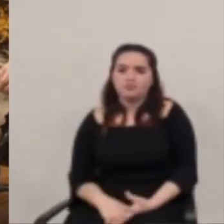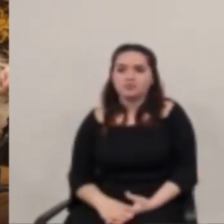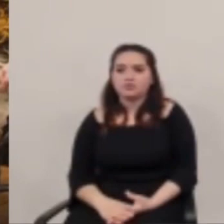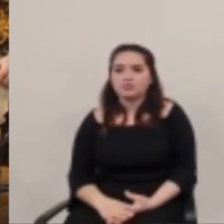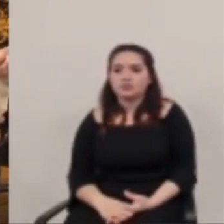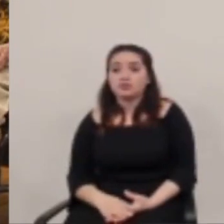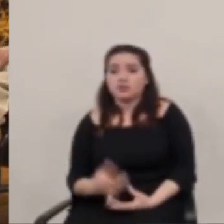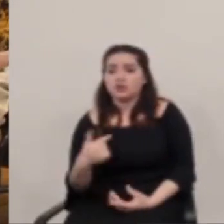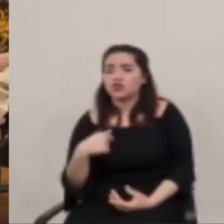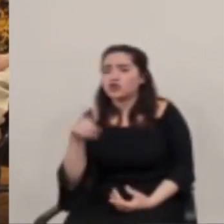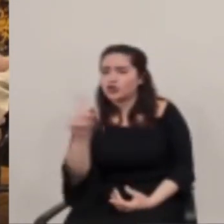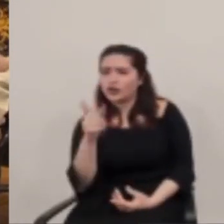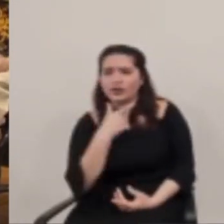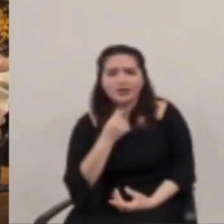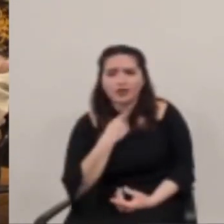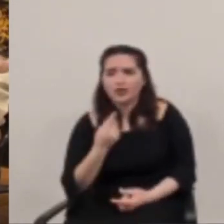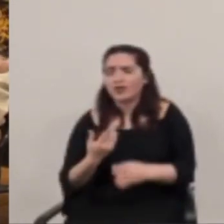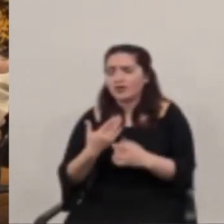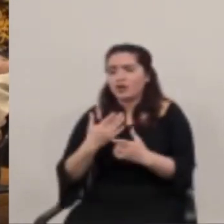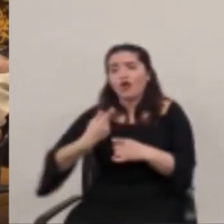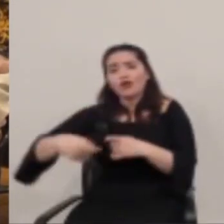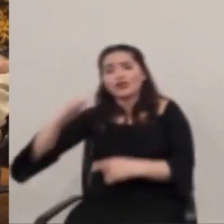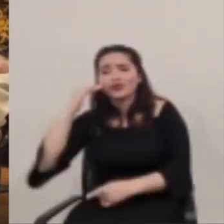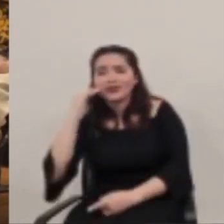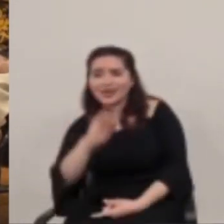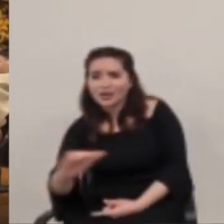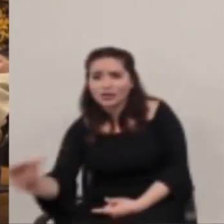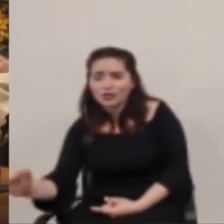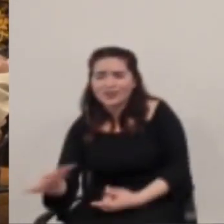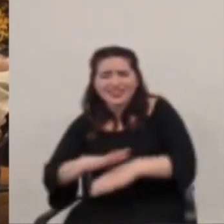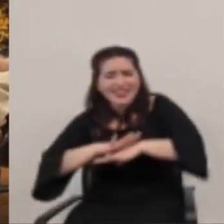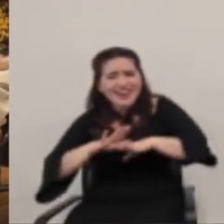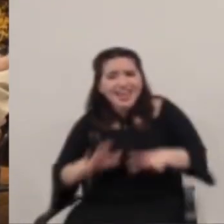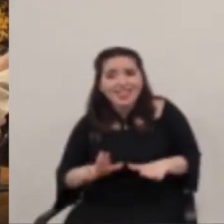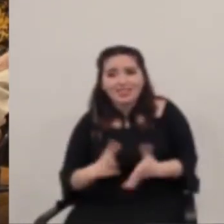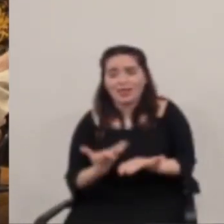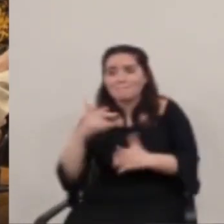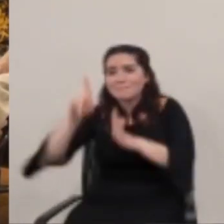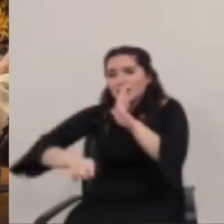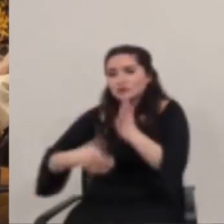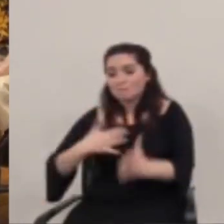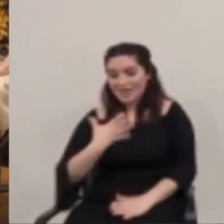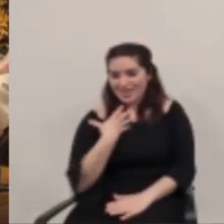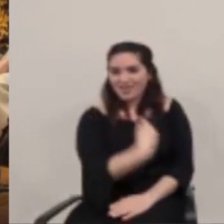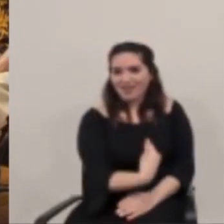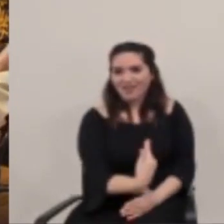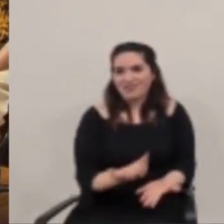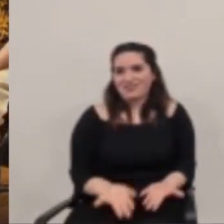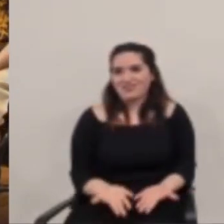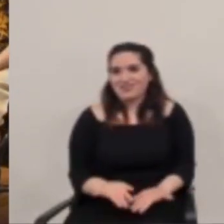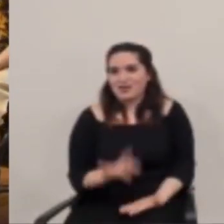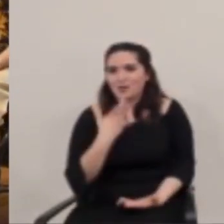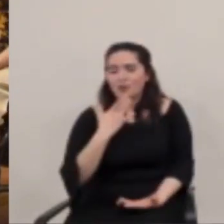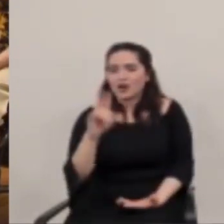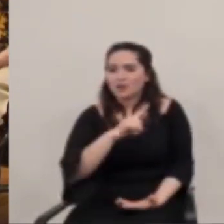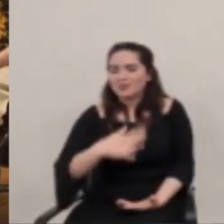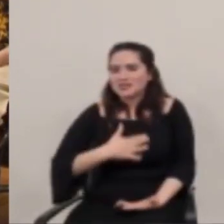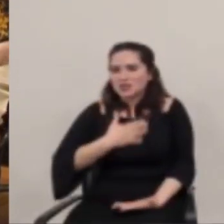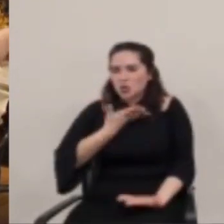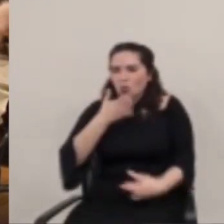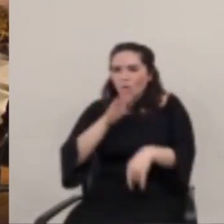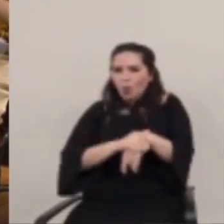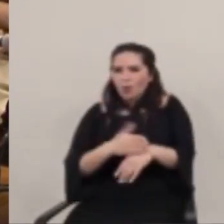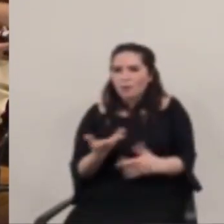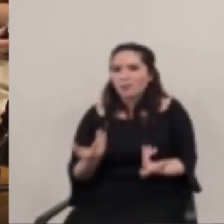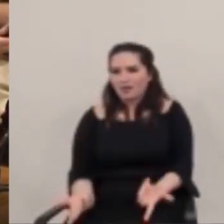por lo menos yo no quiero para ningún niño en Chile nada menos de lo que tuvo mi hija. Porque no me voy a sentir culpable de esos privilegios mientras